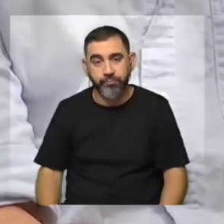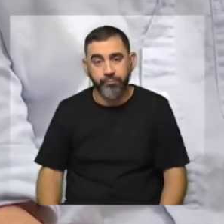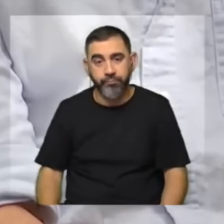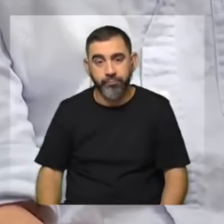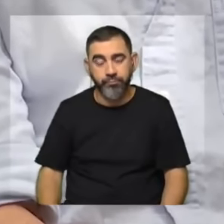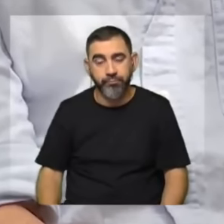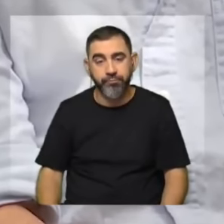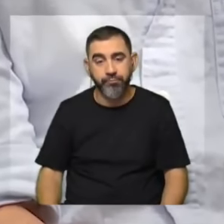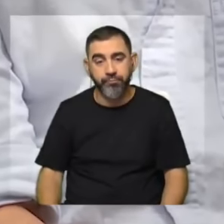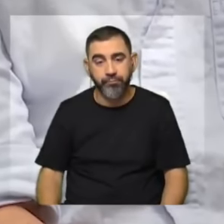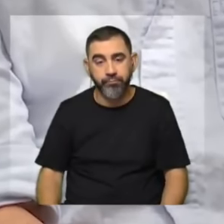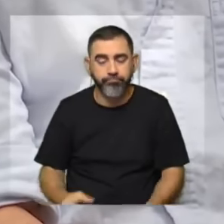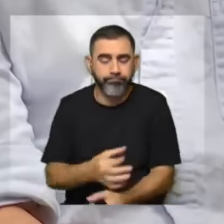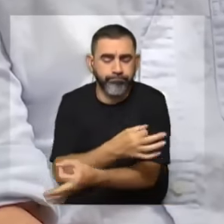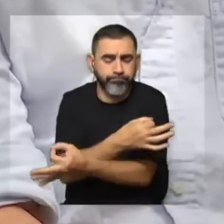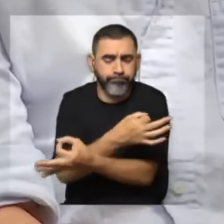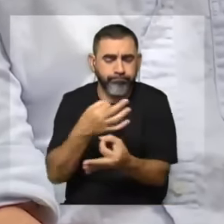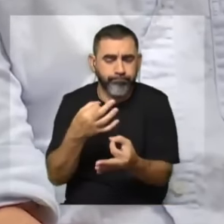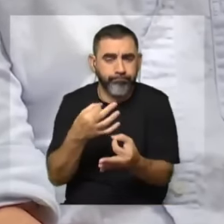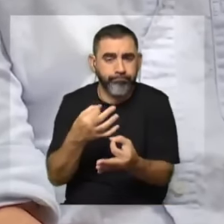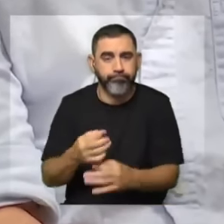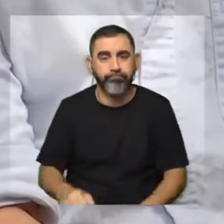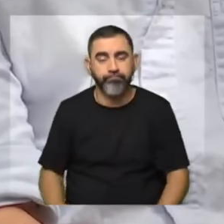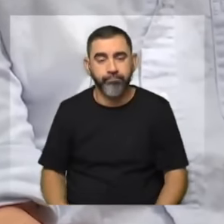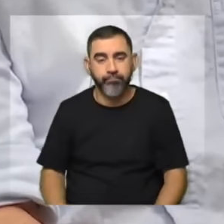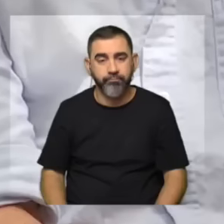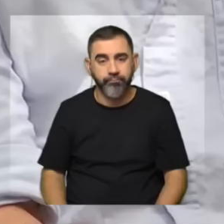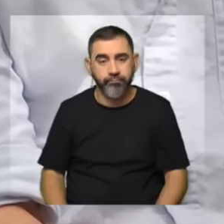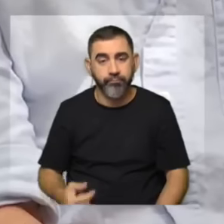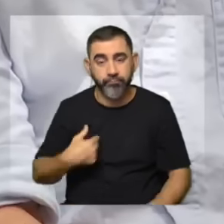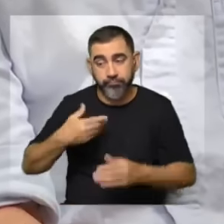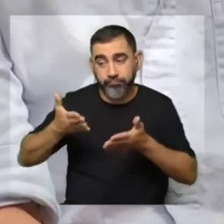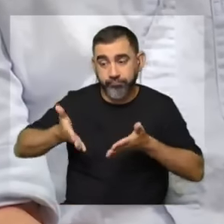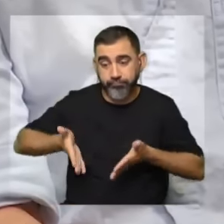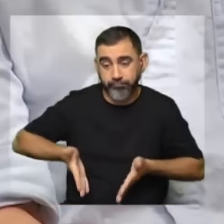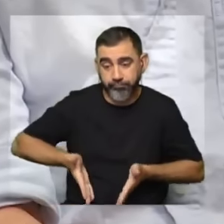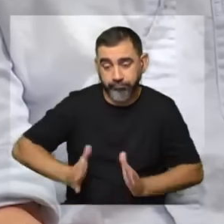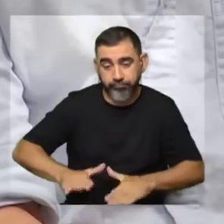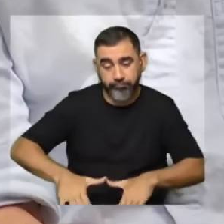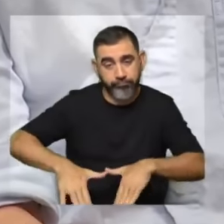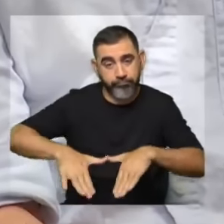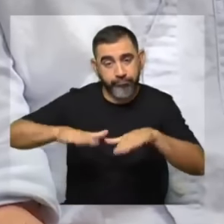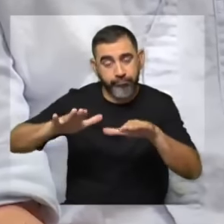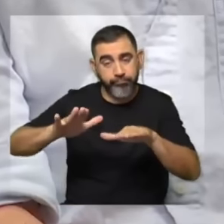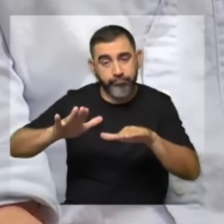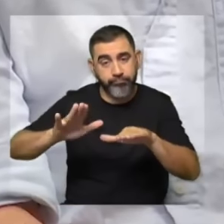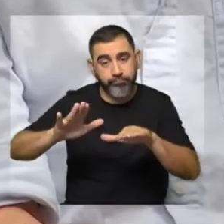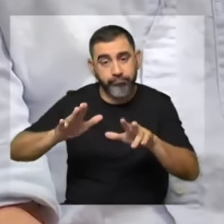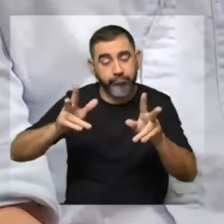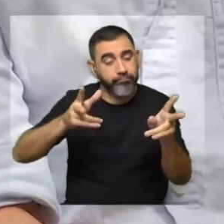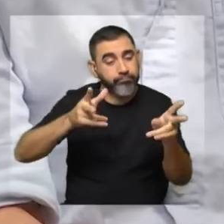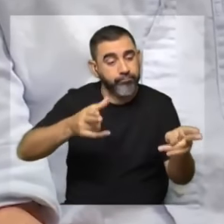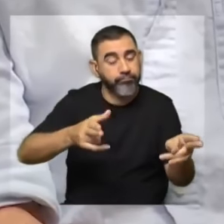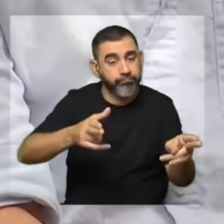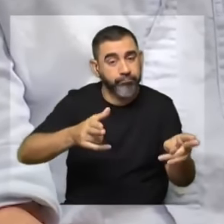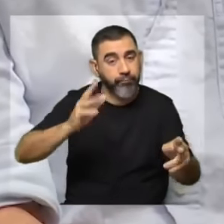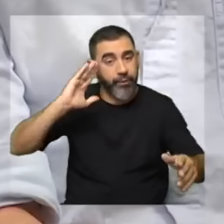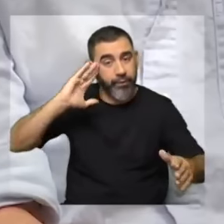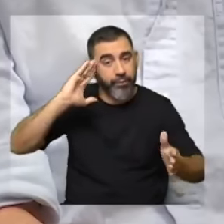es fantástico los que nacimos y crecimos en alguna medida bajo